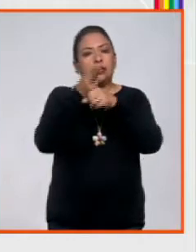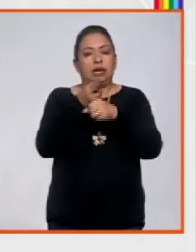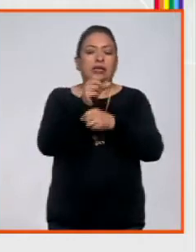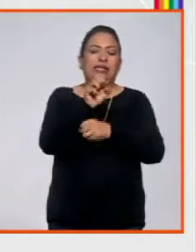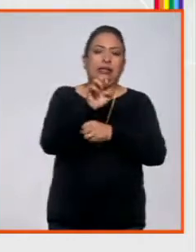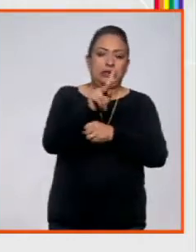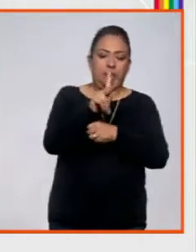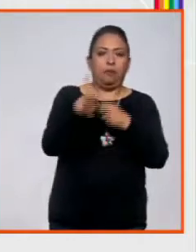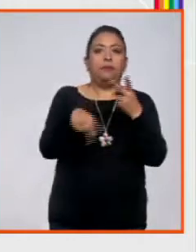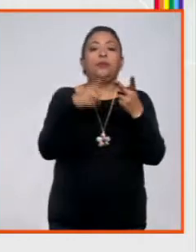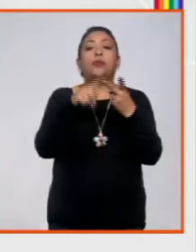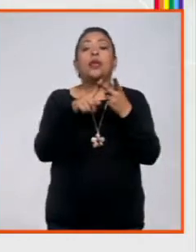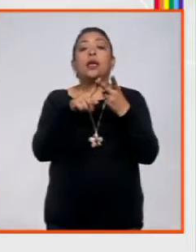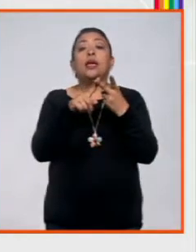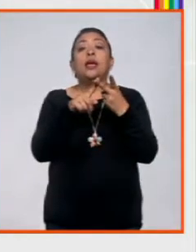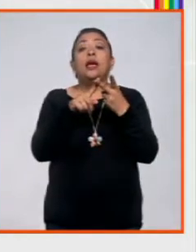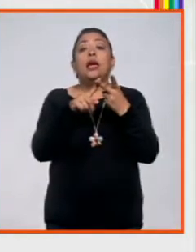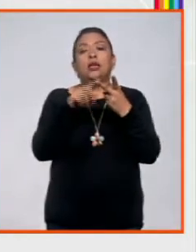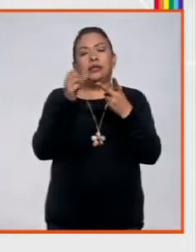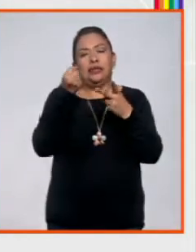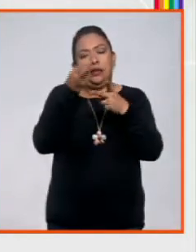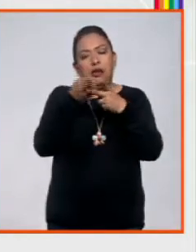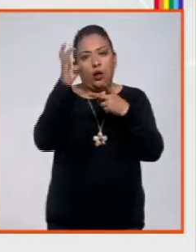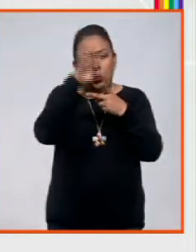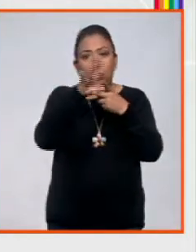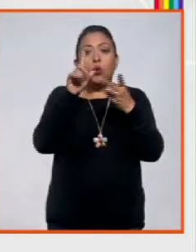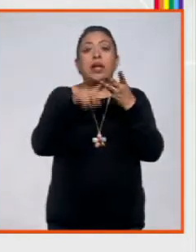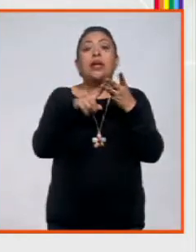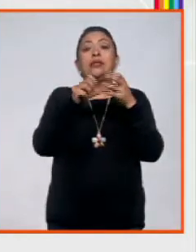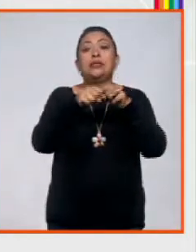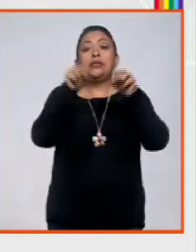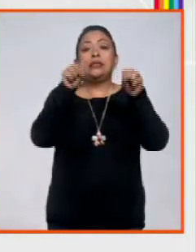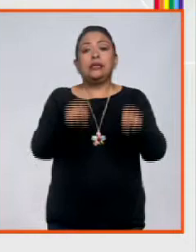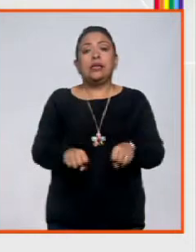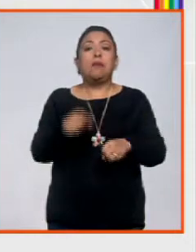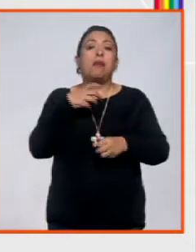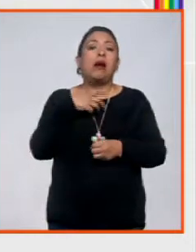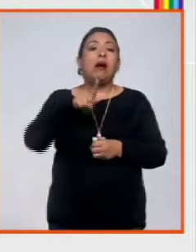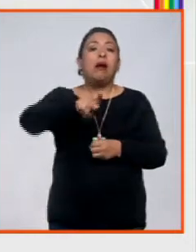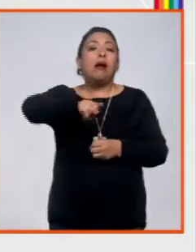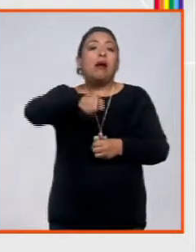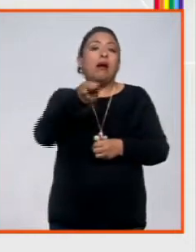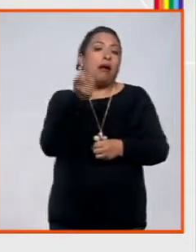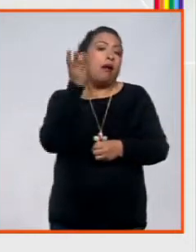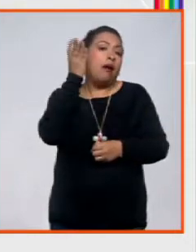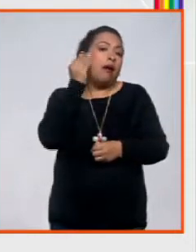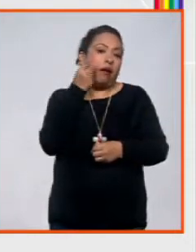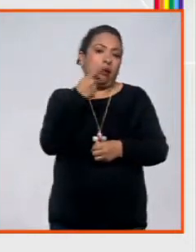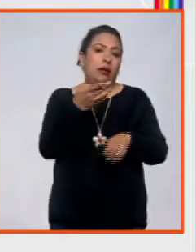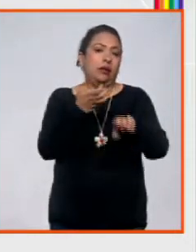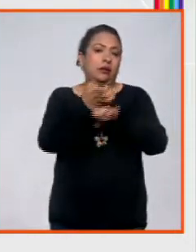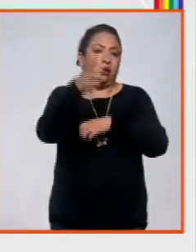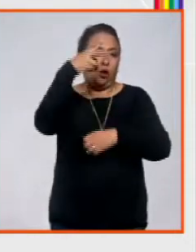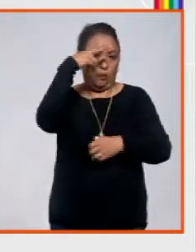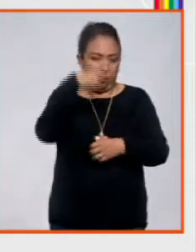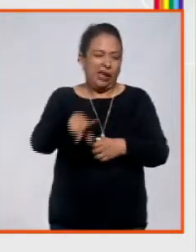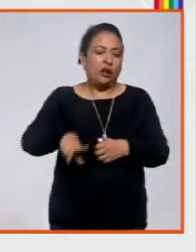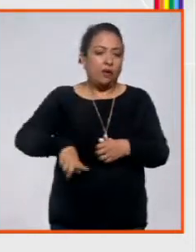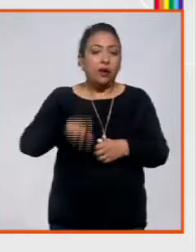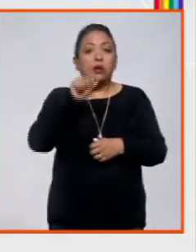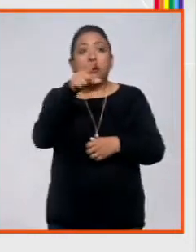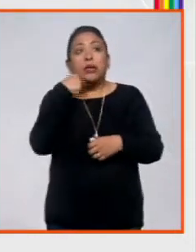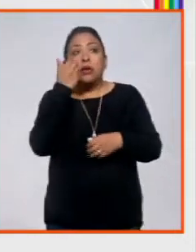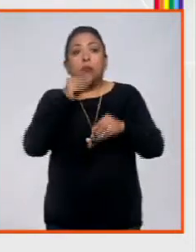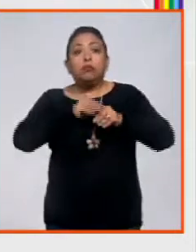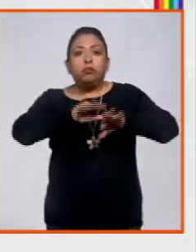pública la secretaria de cultura y el sistema público de radiodifusión del estado mexicano también contempla